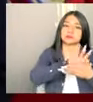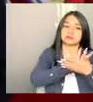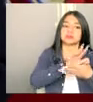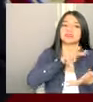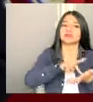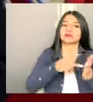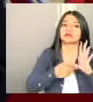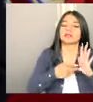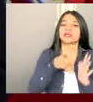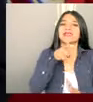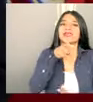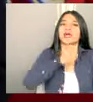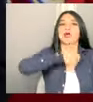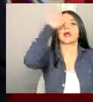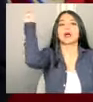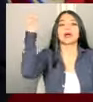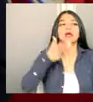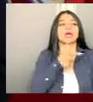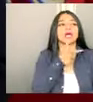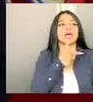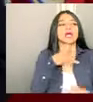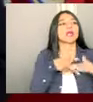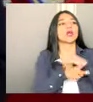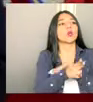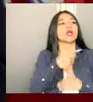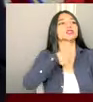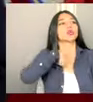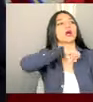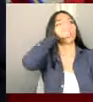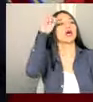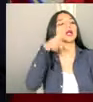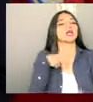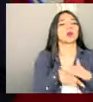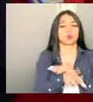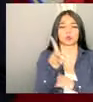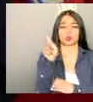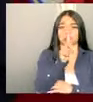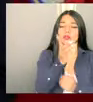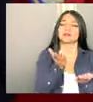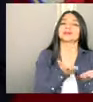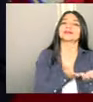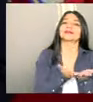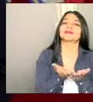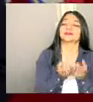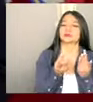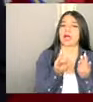trata de quién es el que le inaugura, lo que se trata es dar el servicio y un servicio de